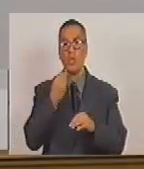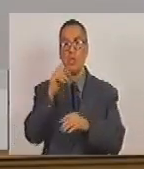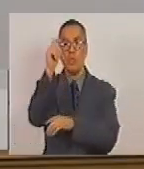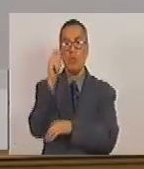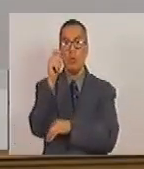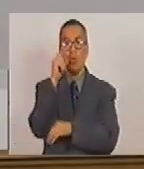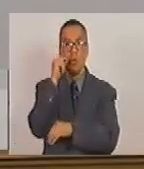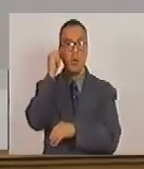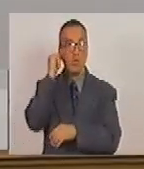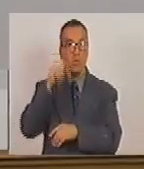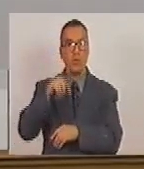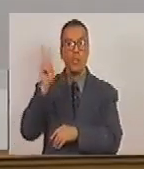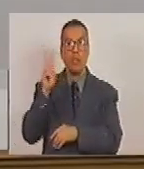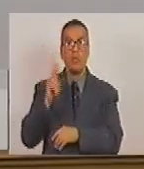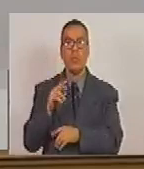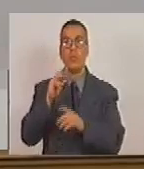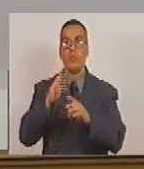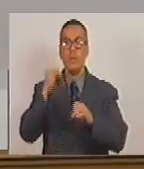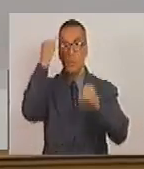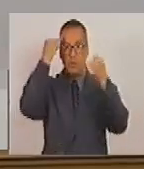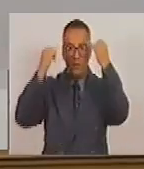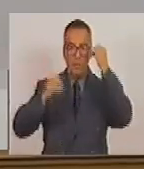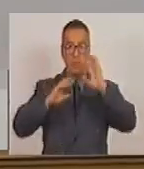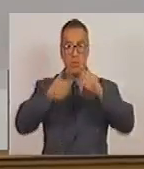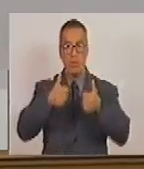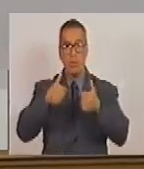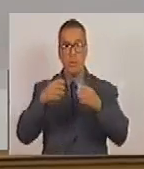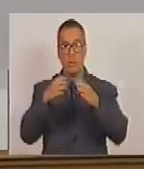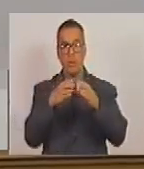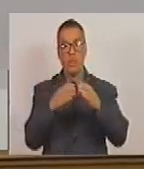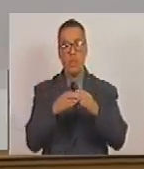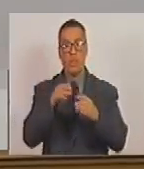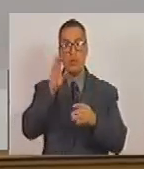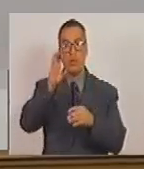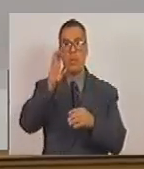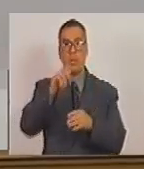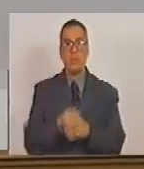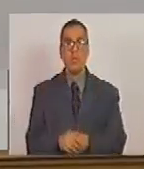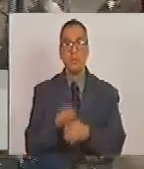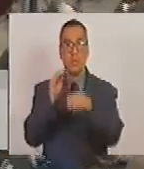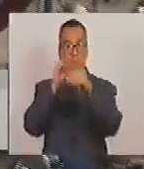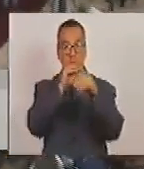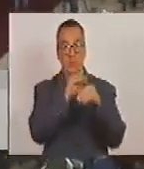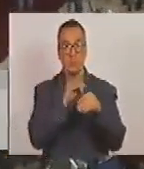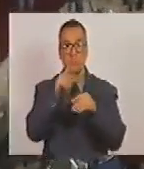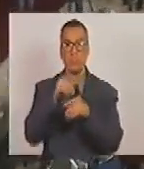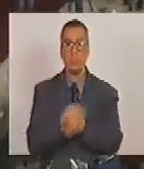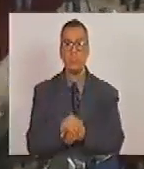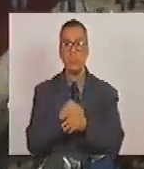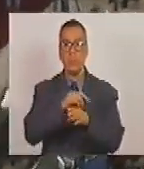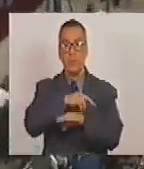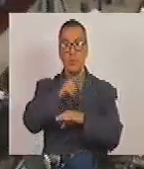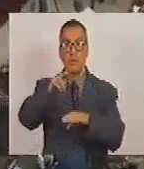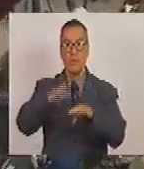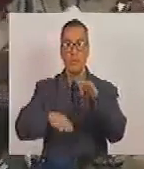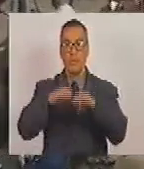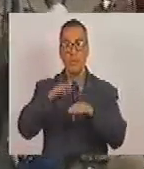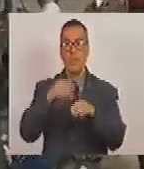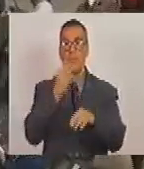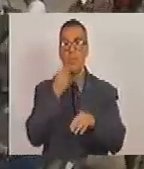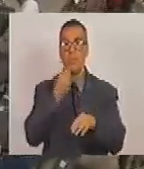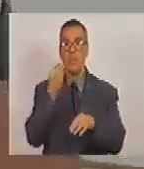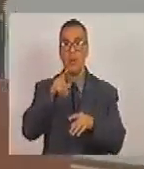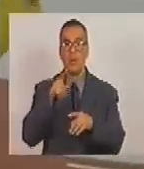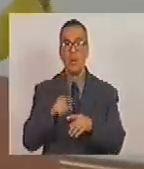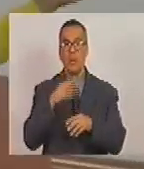Parlamentarios y Parlamentarias de Venezuela, una iniciativa del Bloque de la Patria que convocó a nivel nacional a jóvenes